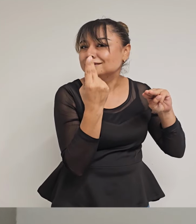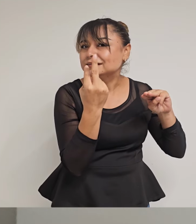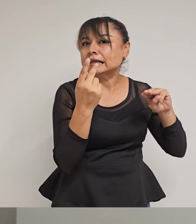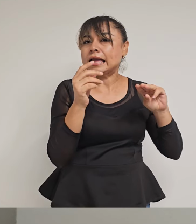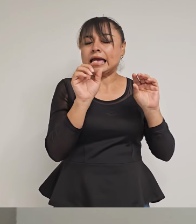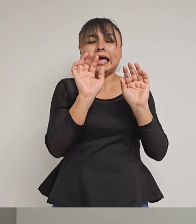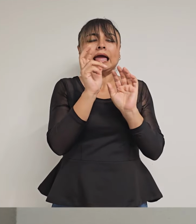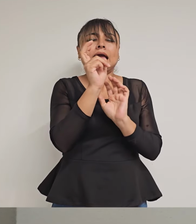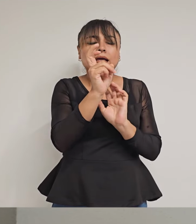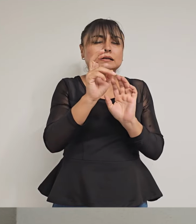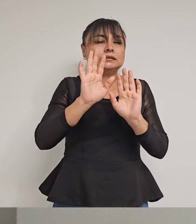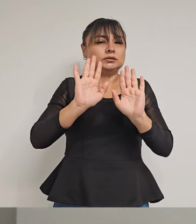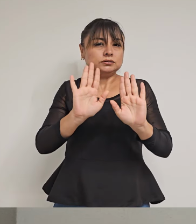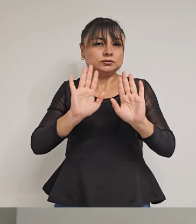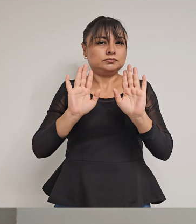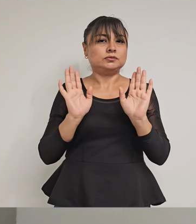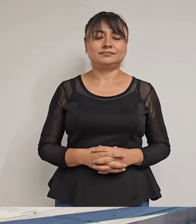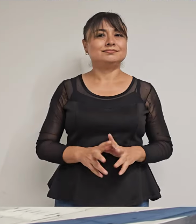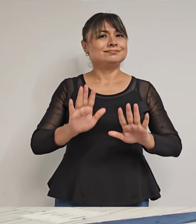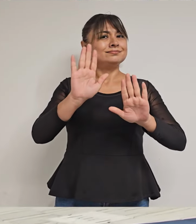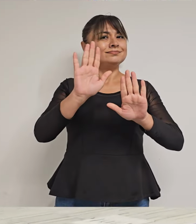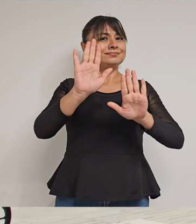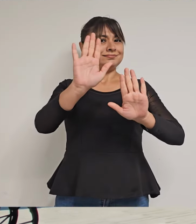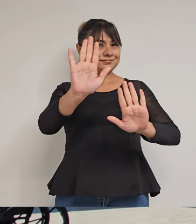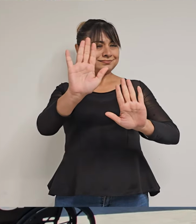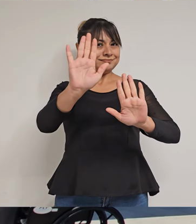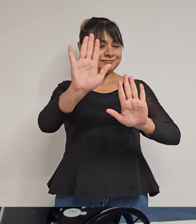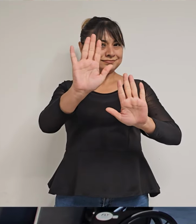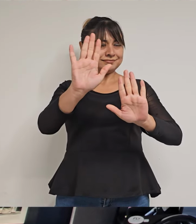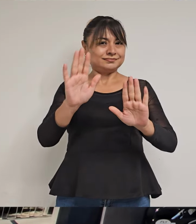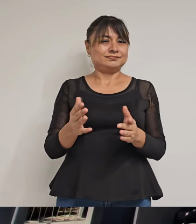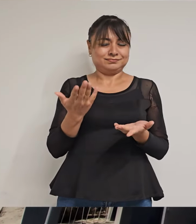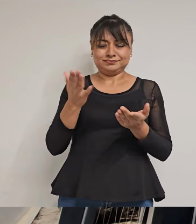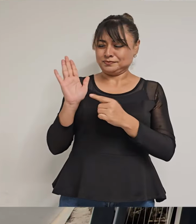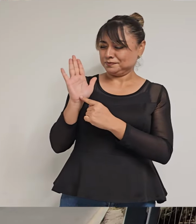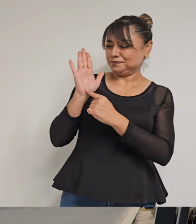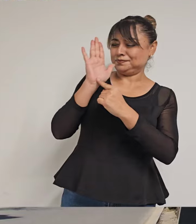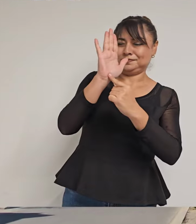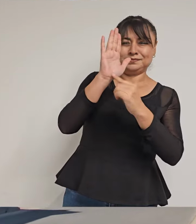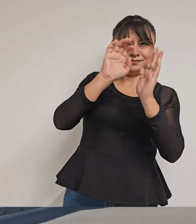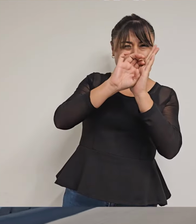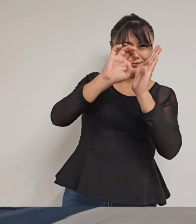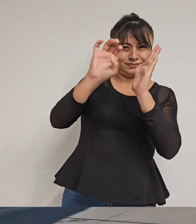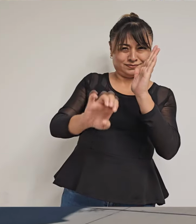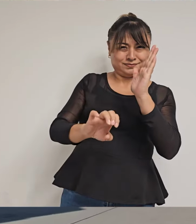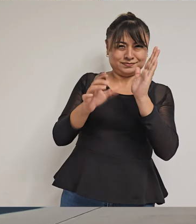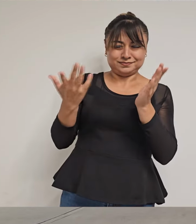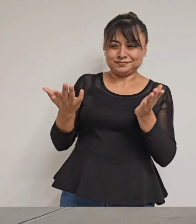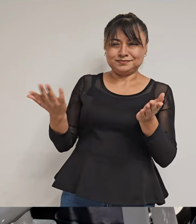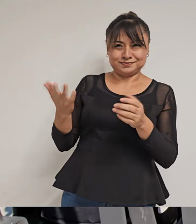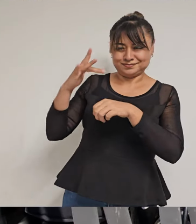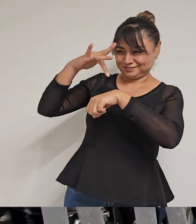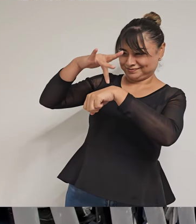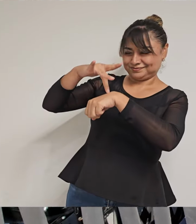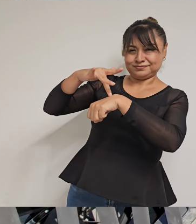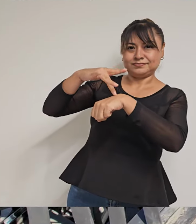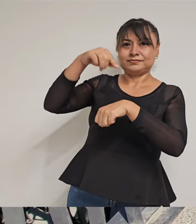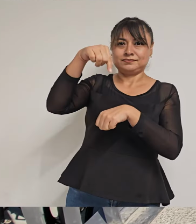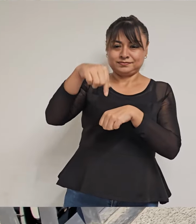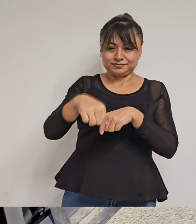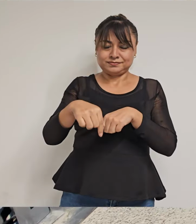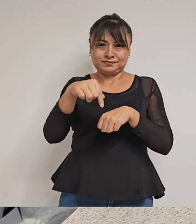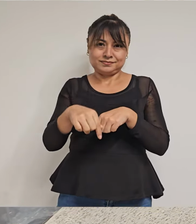considerar los descansos. Más adelante les explicaré esto. Ahora vamos a ver las medidas en este ejemplo real. Para este ejemplo y para el video en general me estoy basando en las